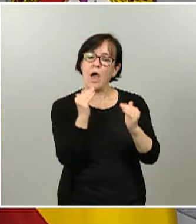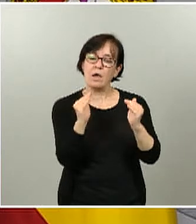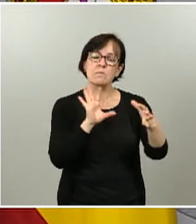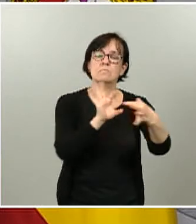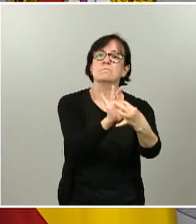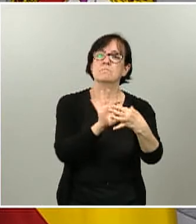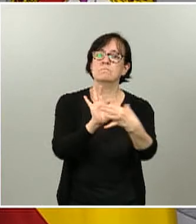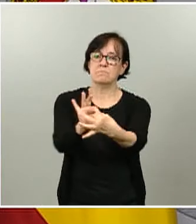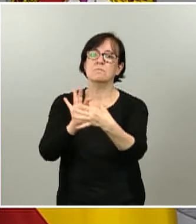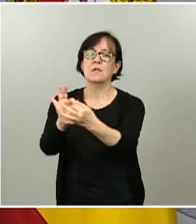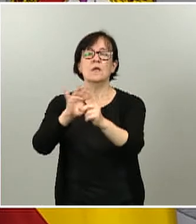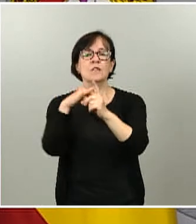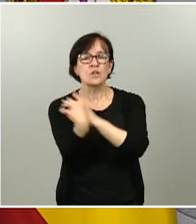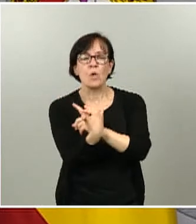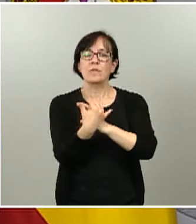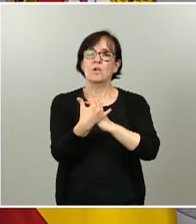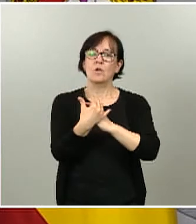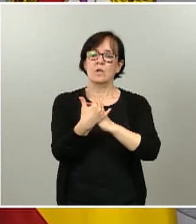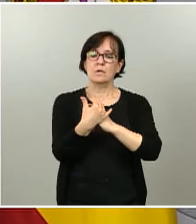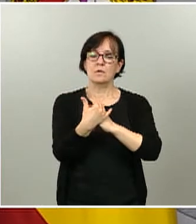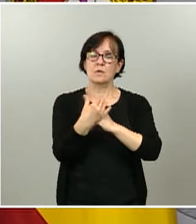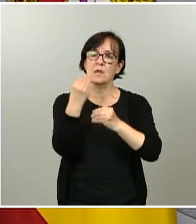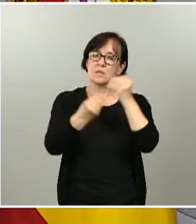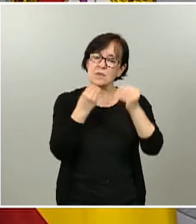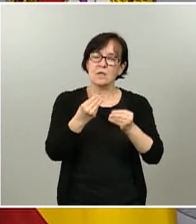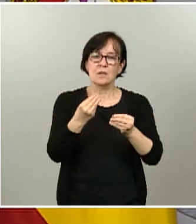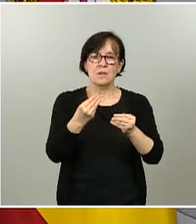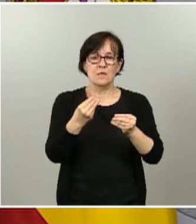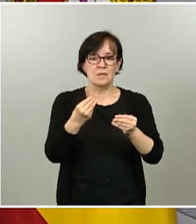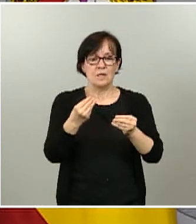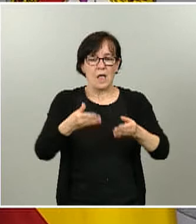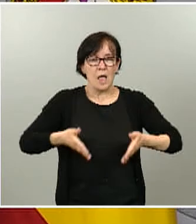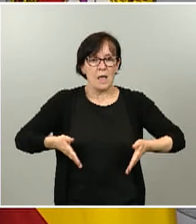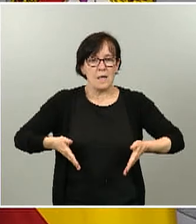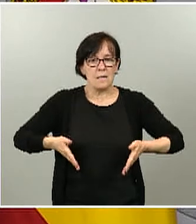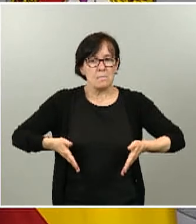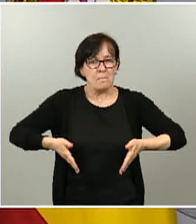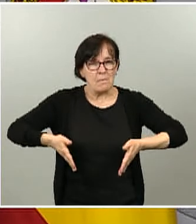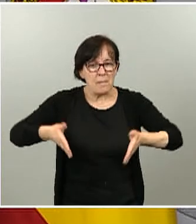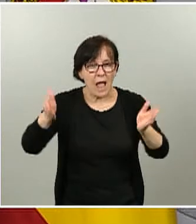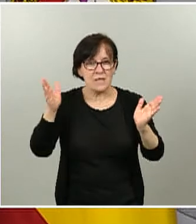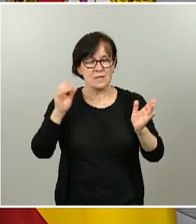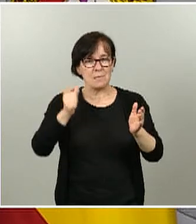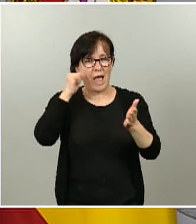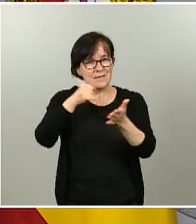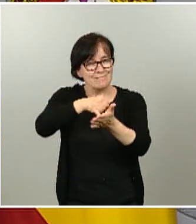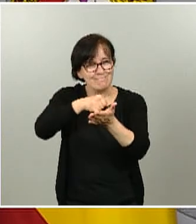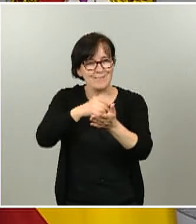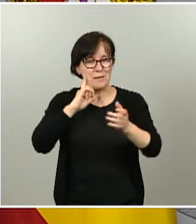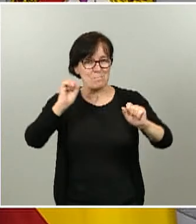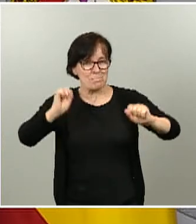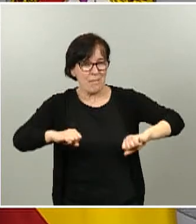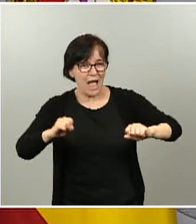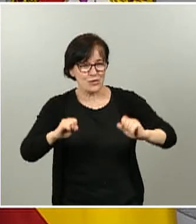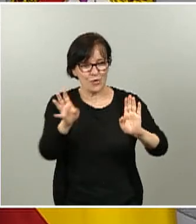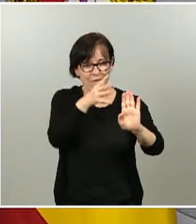situación, en la que se reserva esos determinados pasillos para que las personas vulnerables, las personas mayores, no tengan un riesgo efectivo